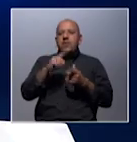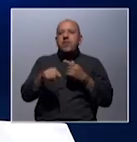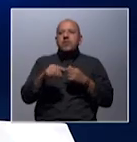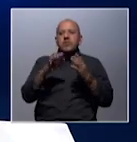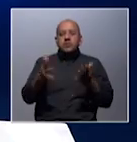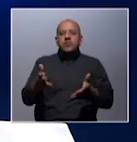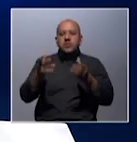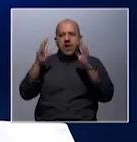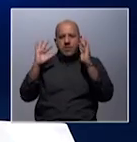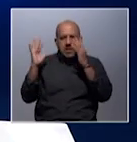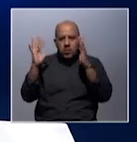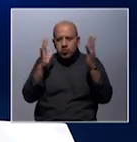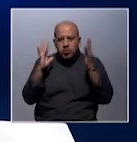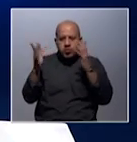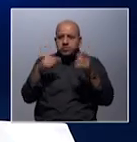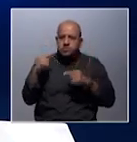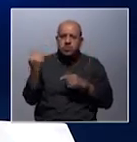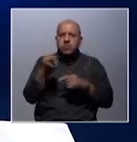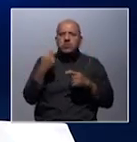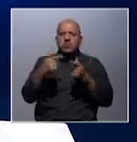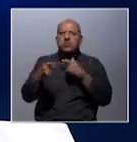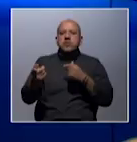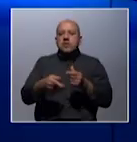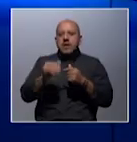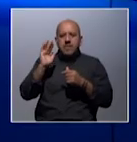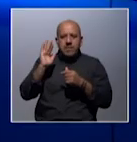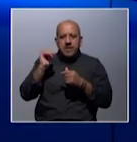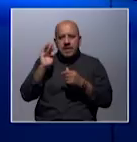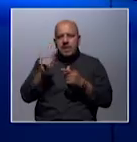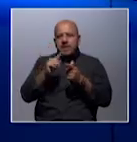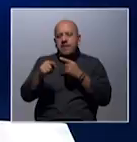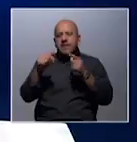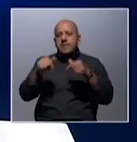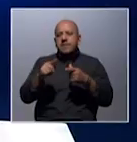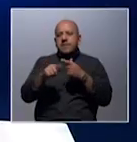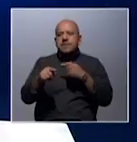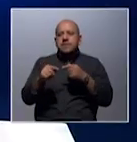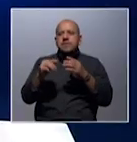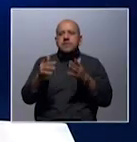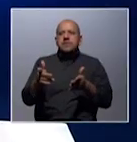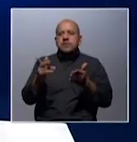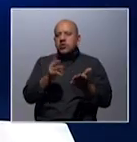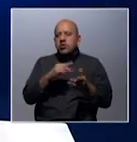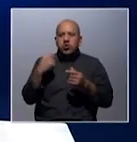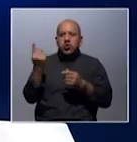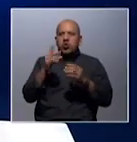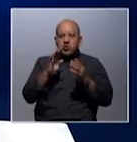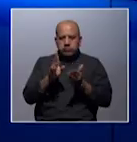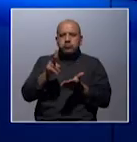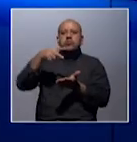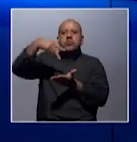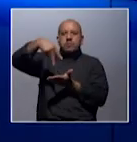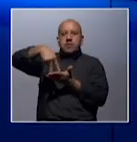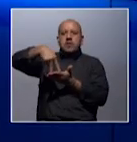recibió un aplauso contundente por parte del público y la despedida, que tiene mucha ternura, como decíamos, fue despedida de pie por todo el Teatro de Verano. Mirá